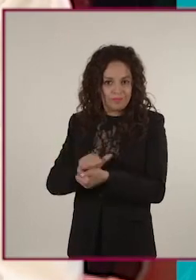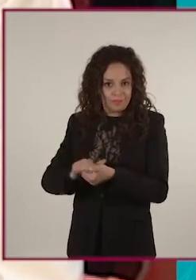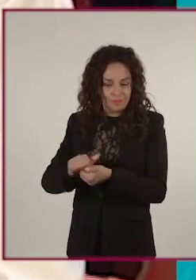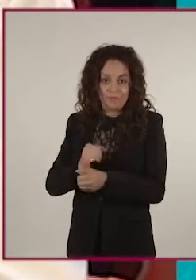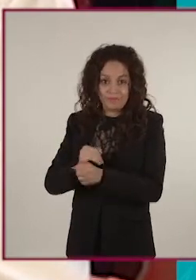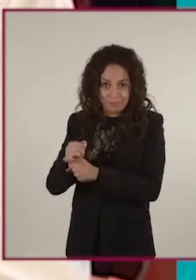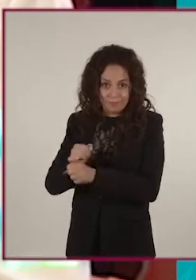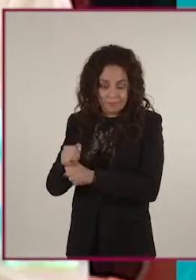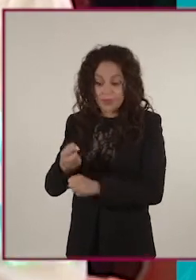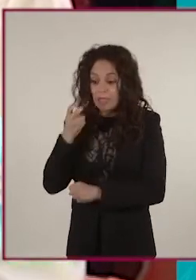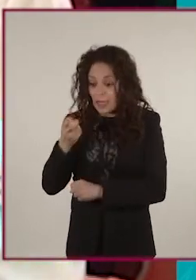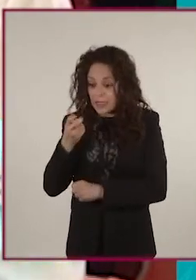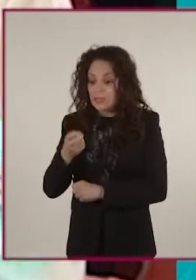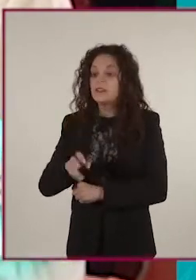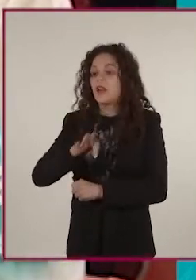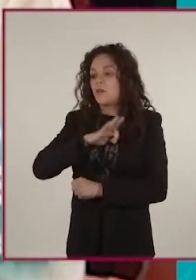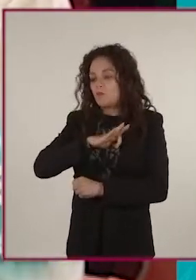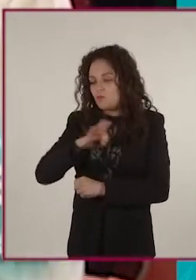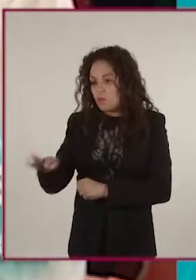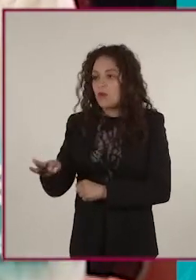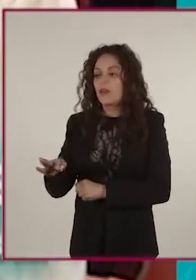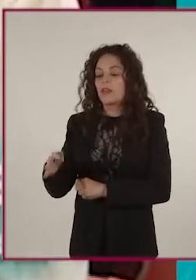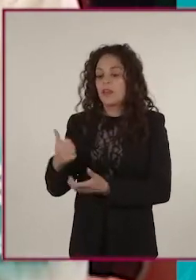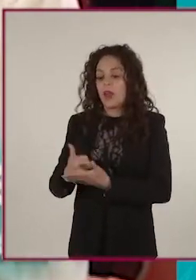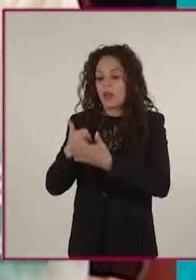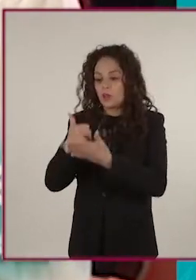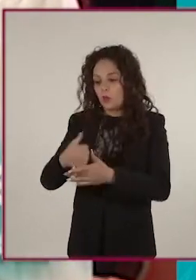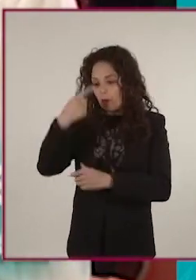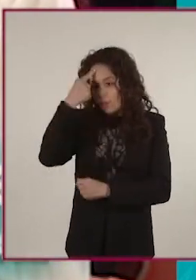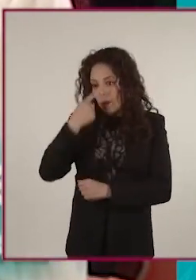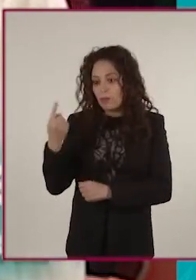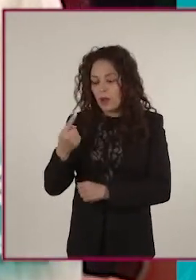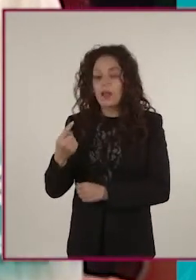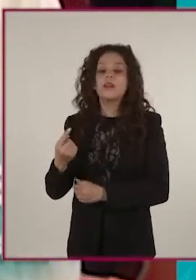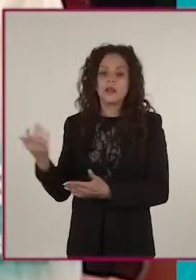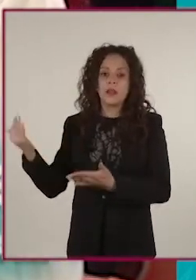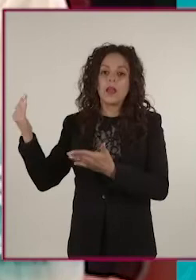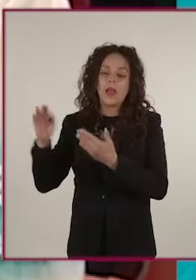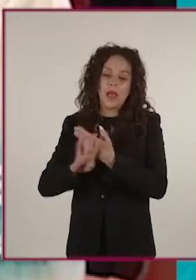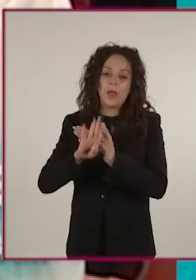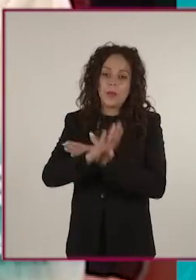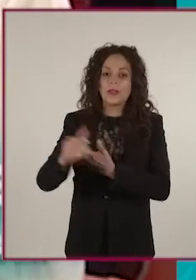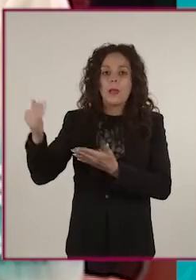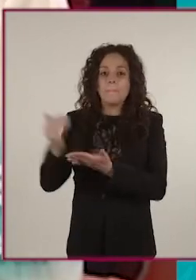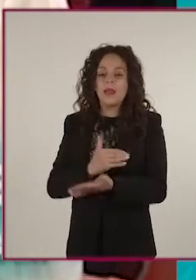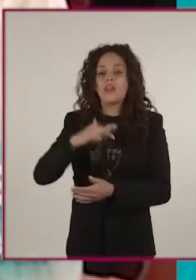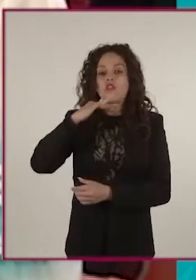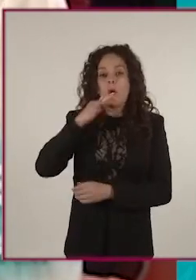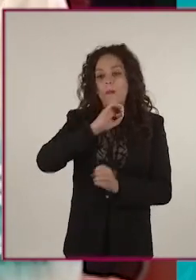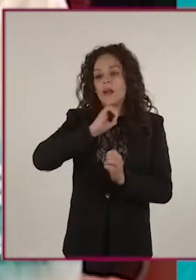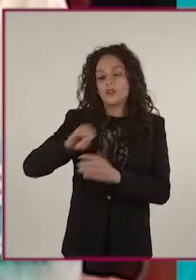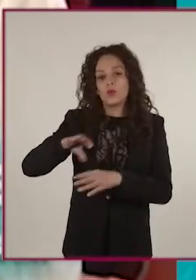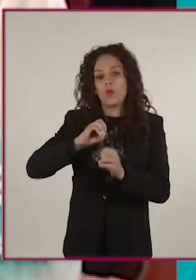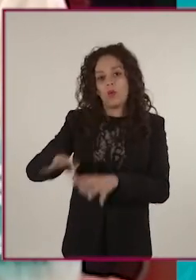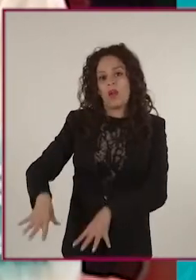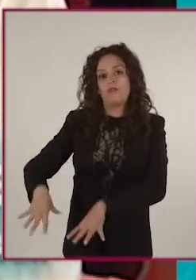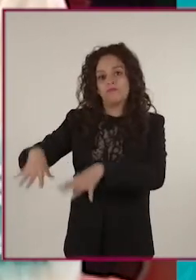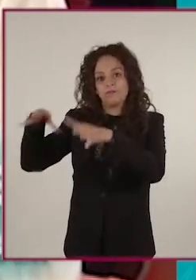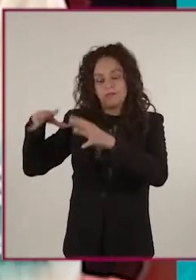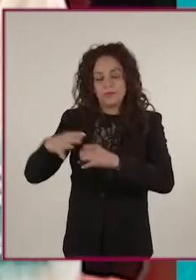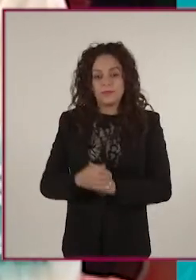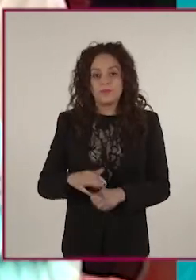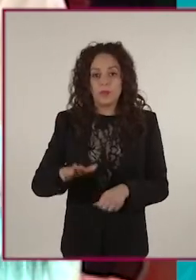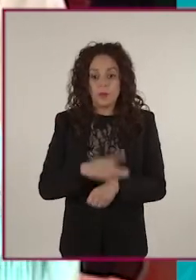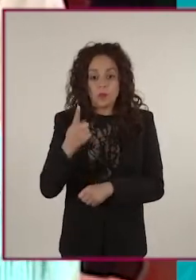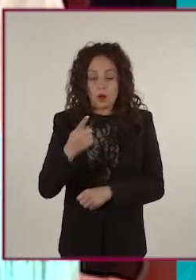y esos hábitos de consumo pueden repercutir en que generemos menos basura, ¿no? Independientemente de que muchos